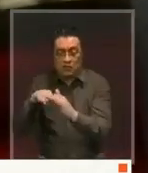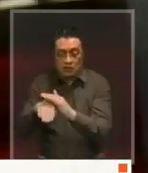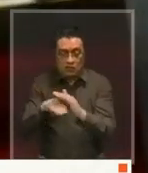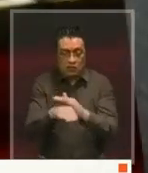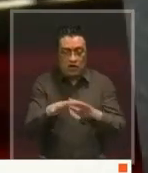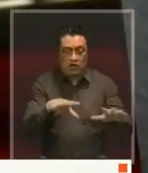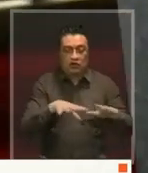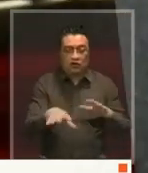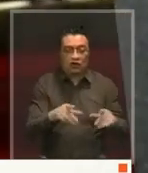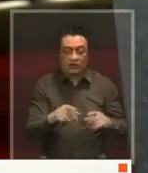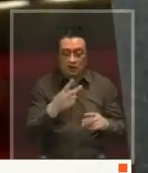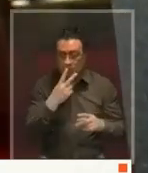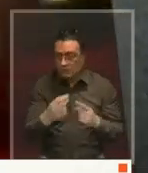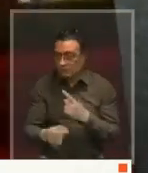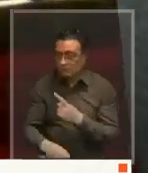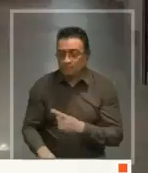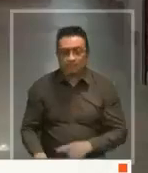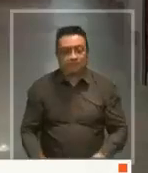más